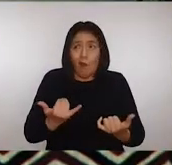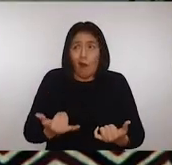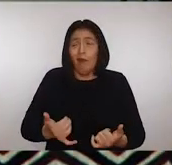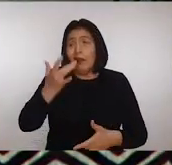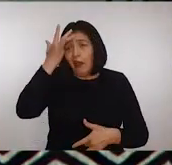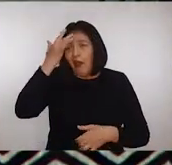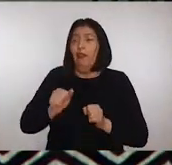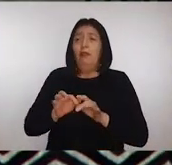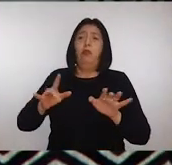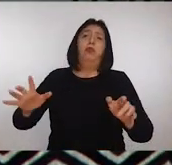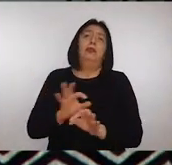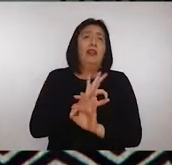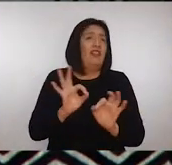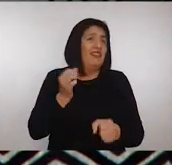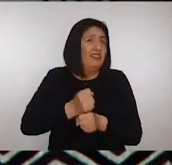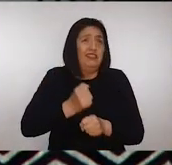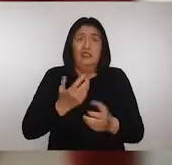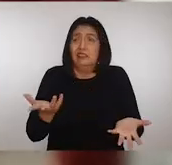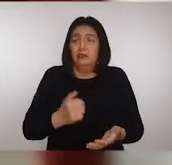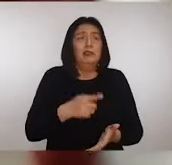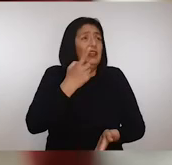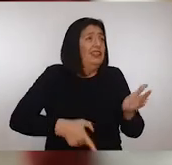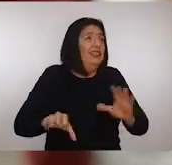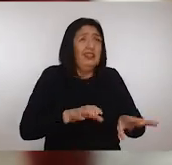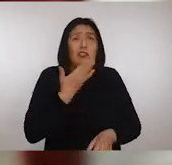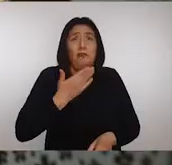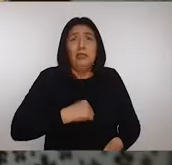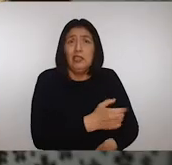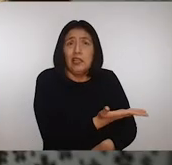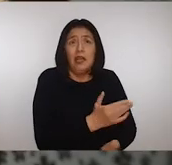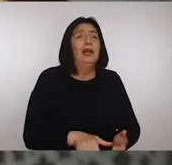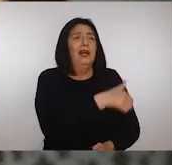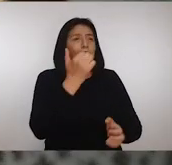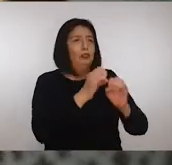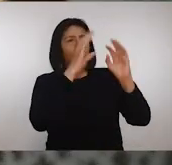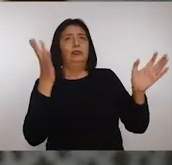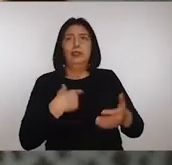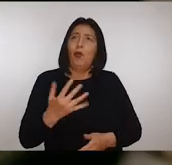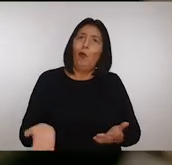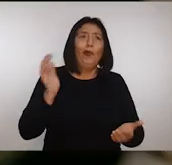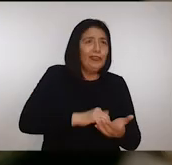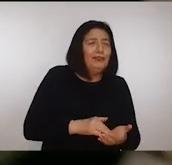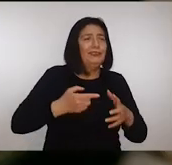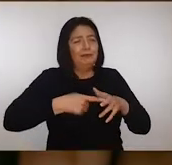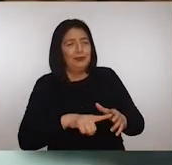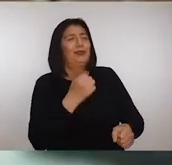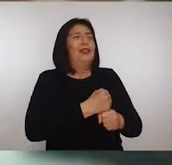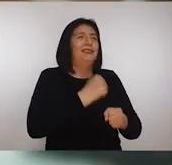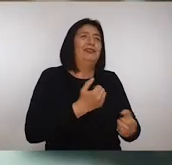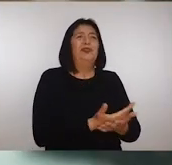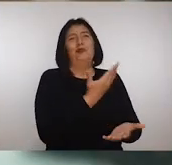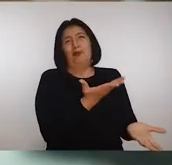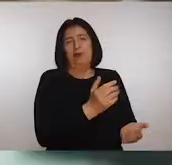llegó esta pandemia y se quedó sin trabajo pero que hizo de ella al día siguiente una vez más el